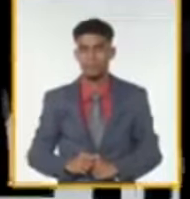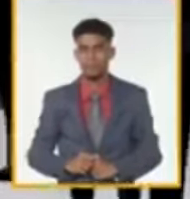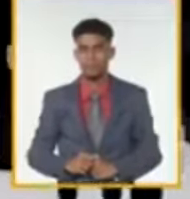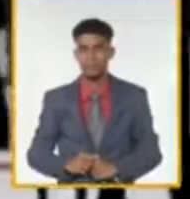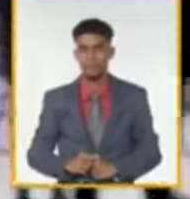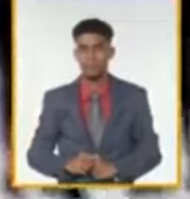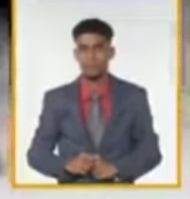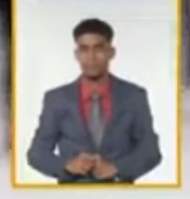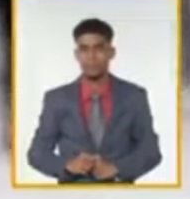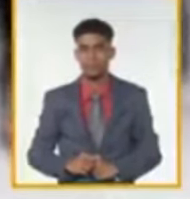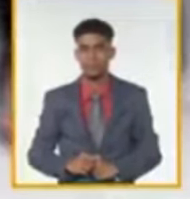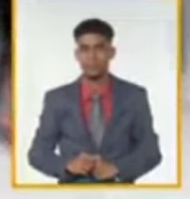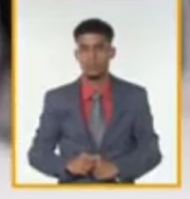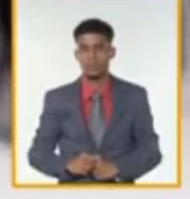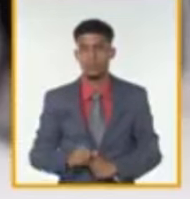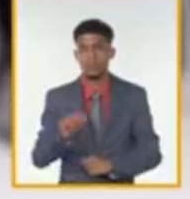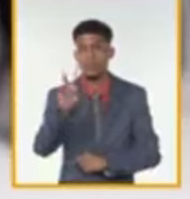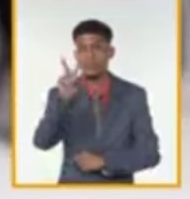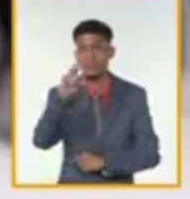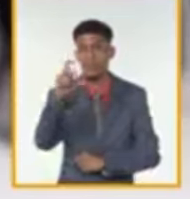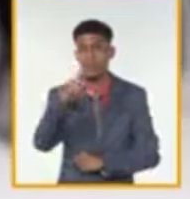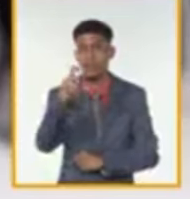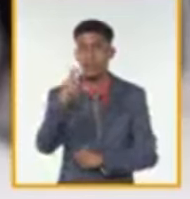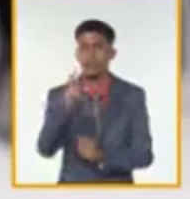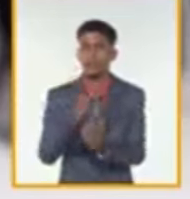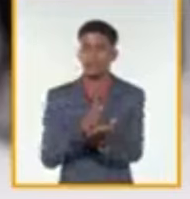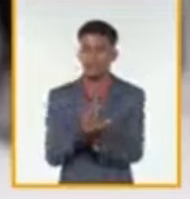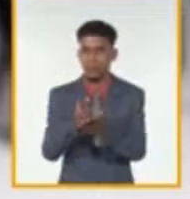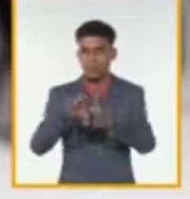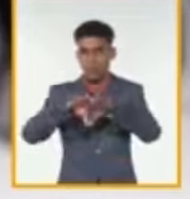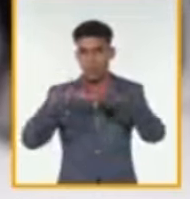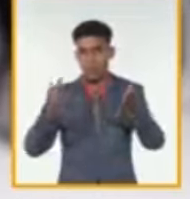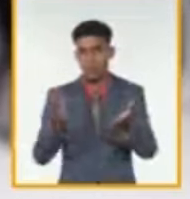superarlas villac Clara con